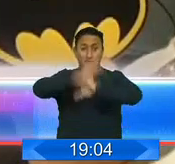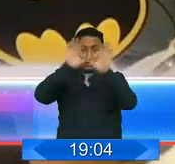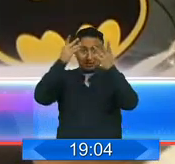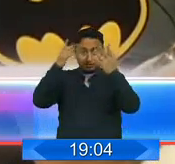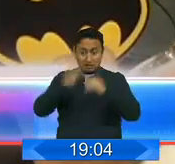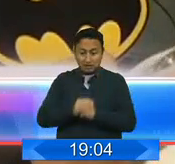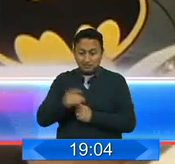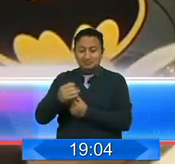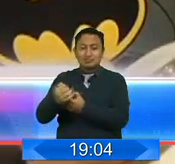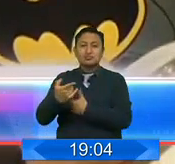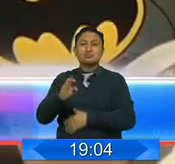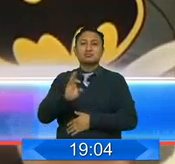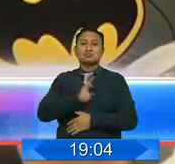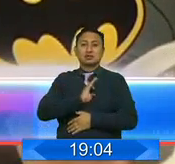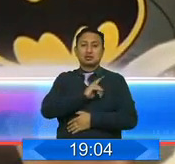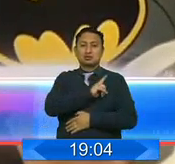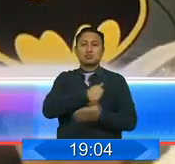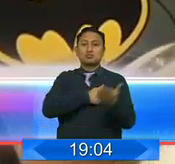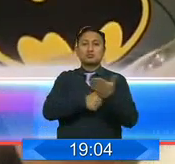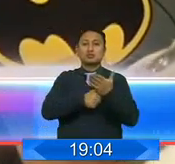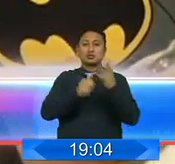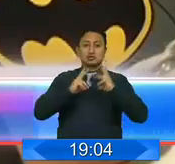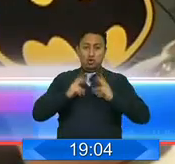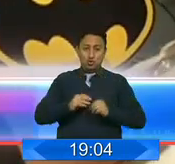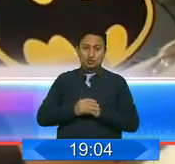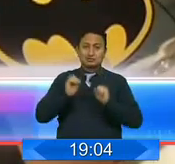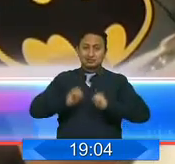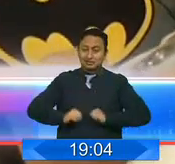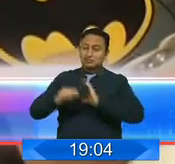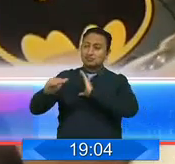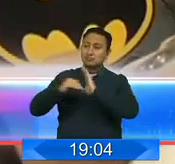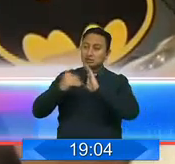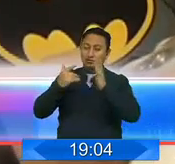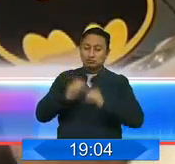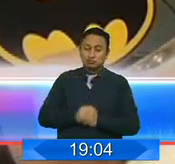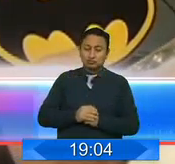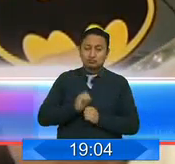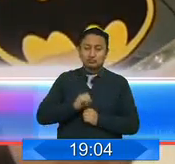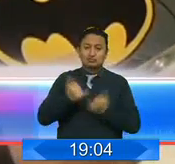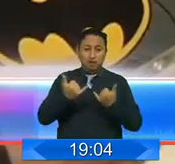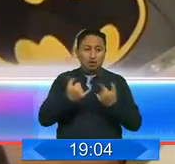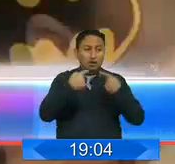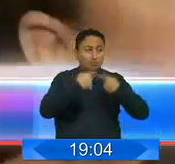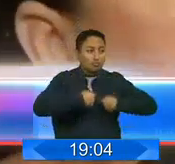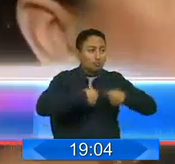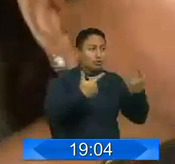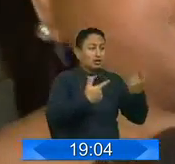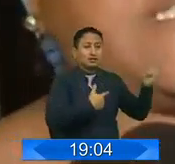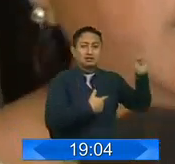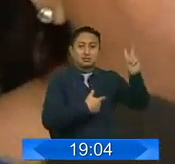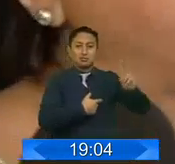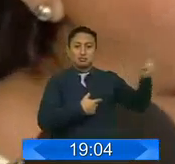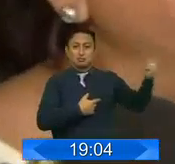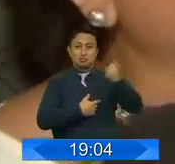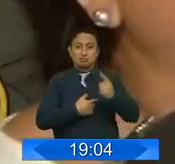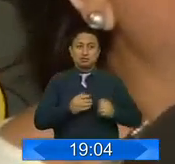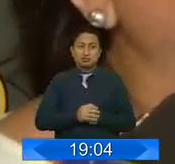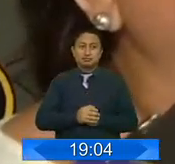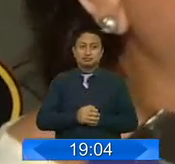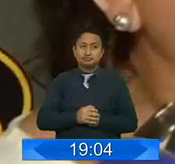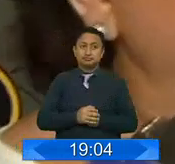informes técnicos del Ministerio de Salud y a través de la coordinación zonal estamos autoconvocados aquí con él. Los reintegros se estarían